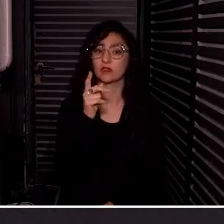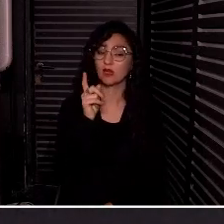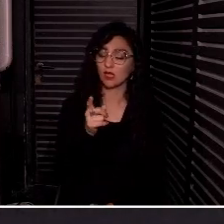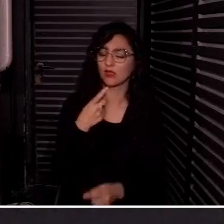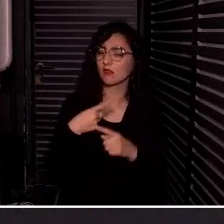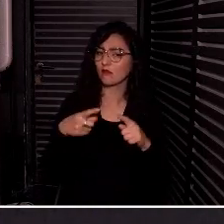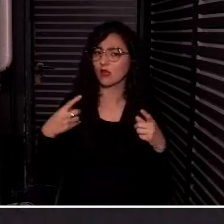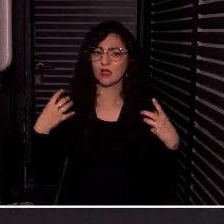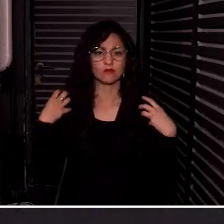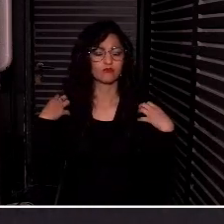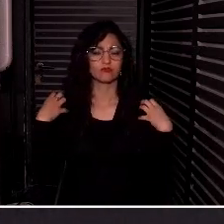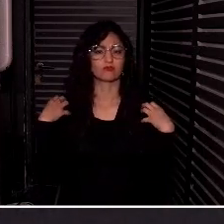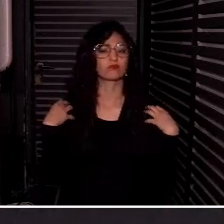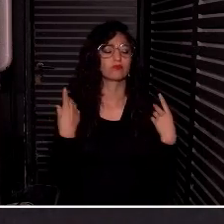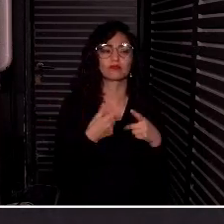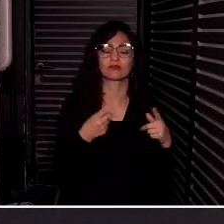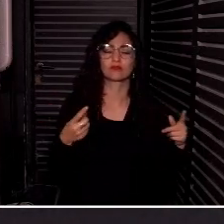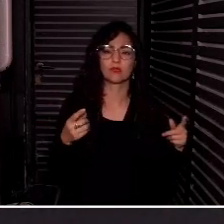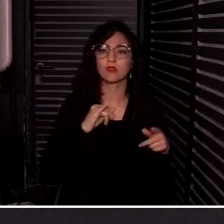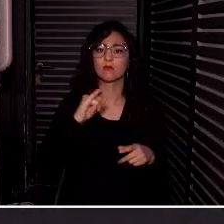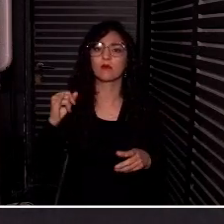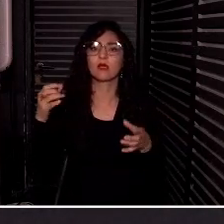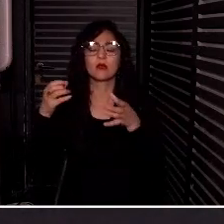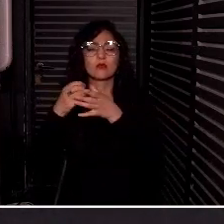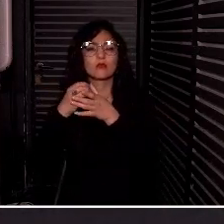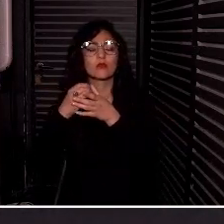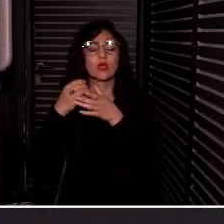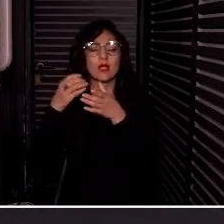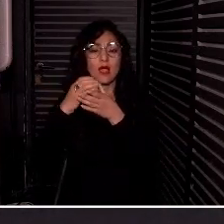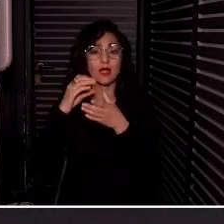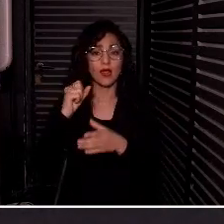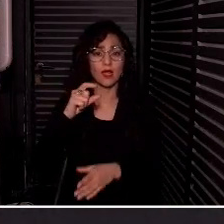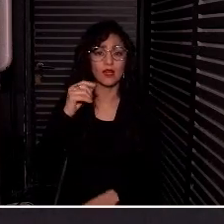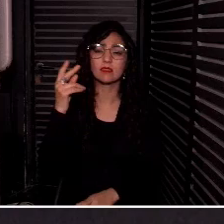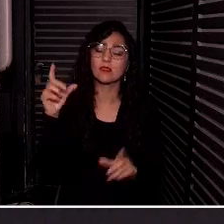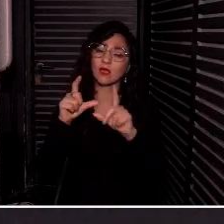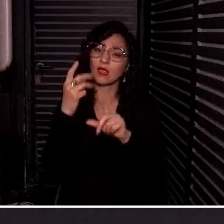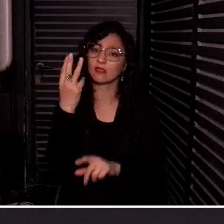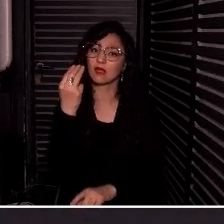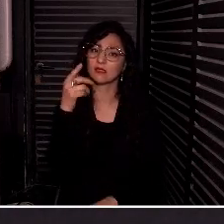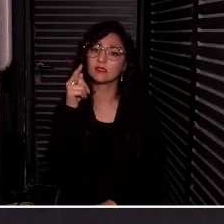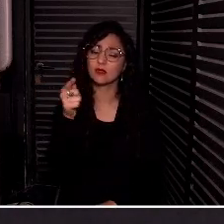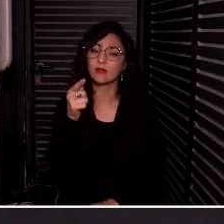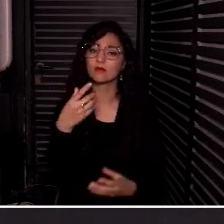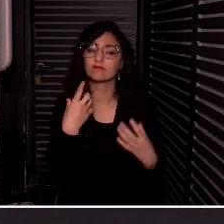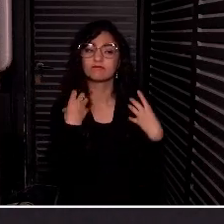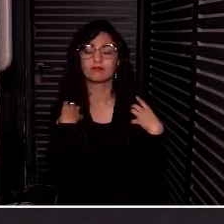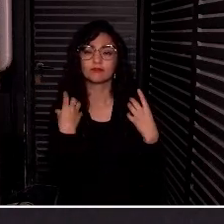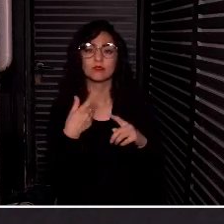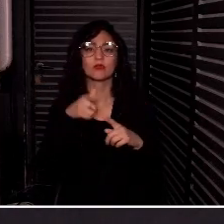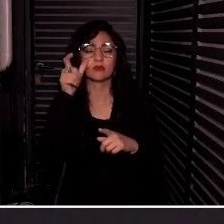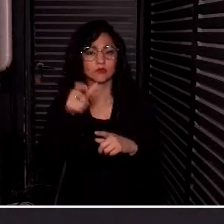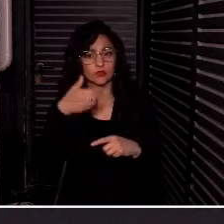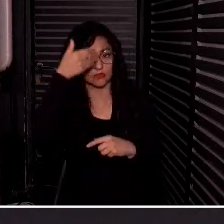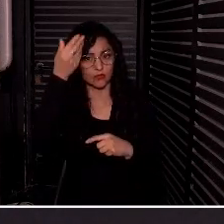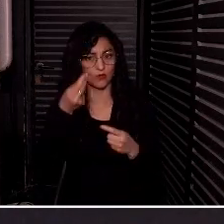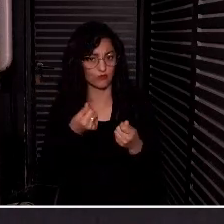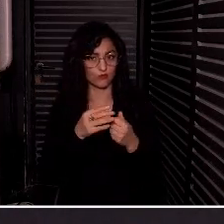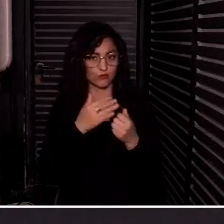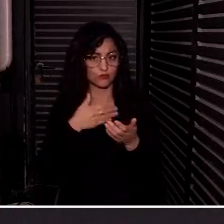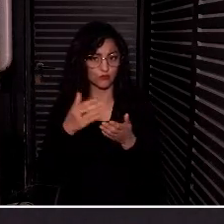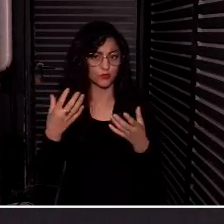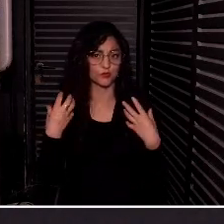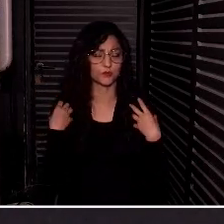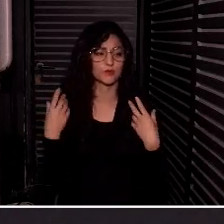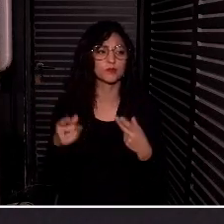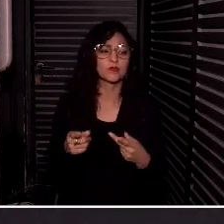eh Canal 13 que pasó a luic e y en eso precisamente porque la pregunta tenía que ver con la desconfianza no